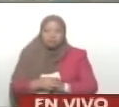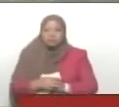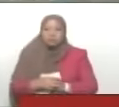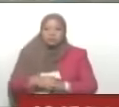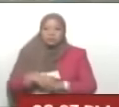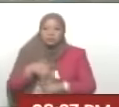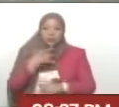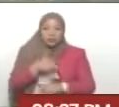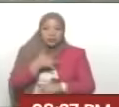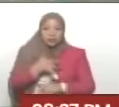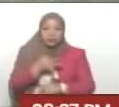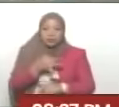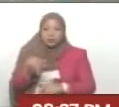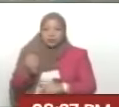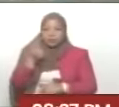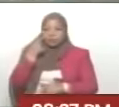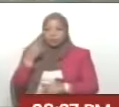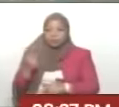Excelente. Mira,